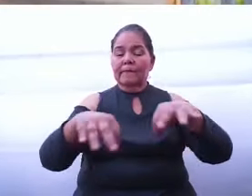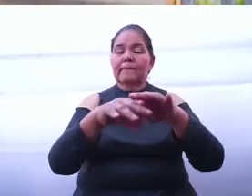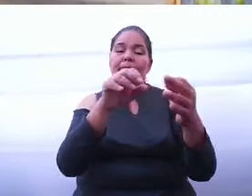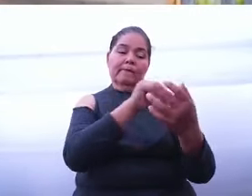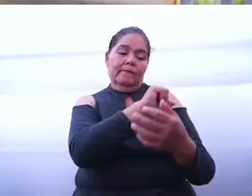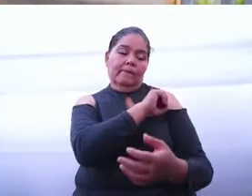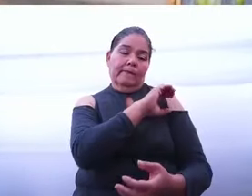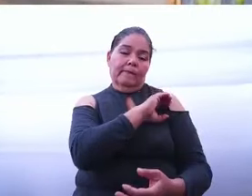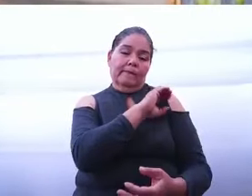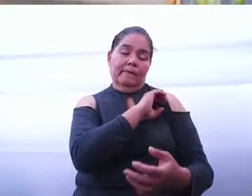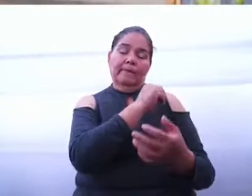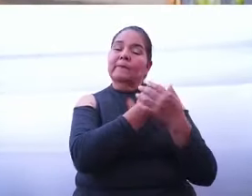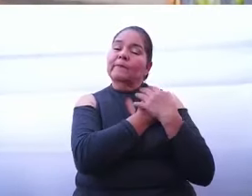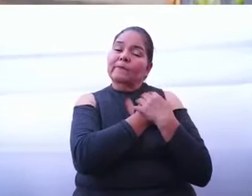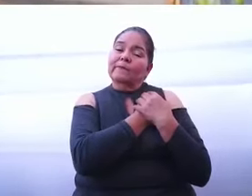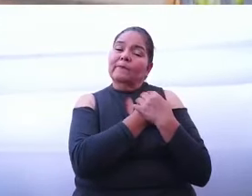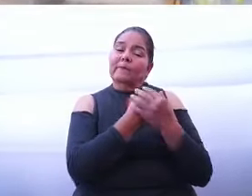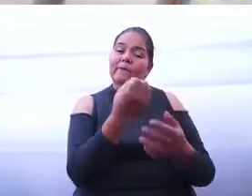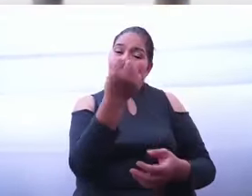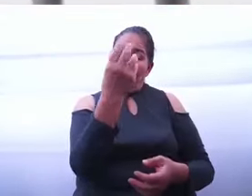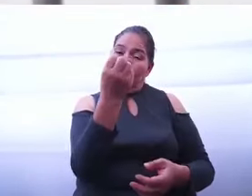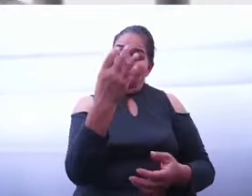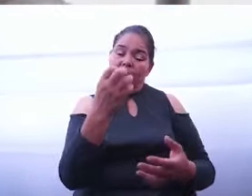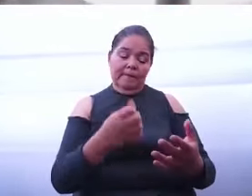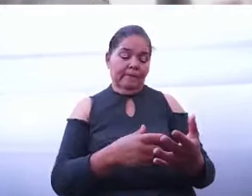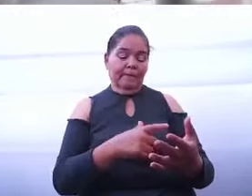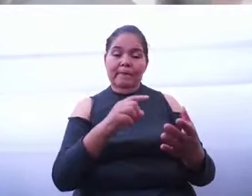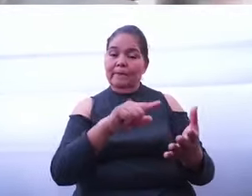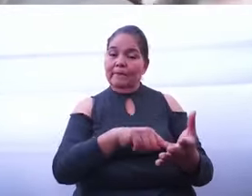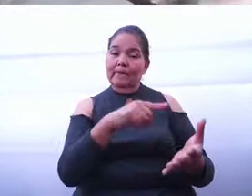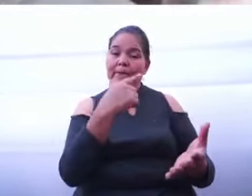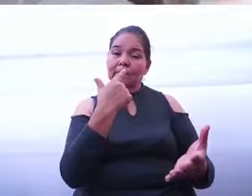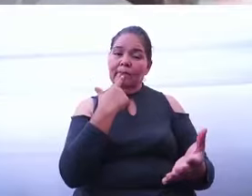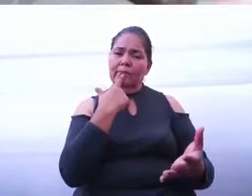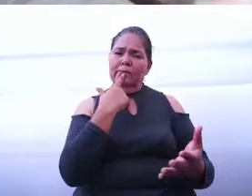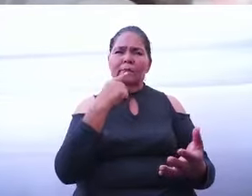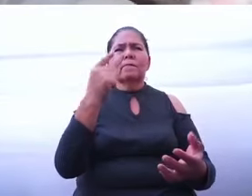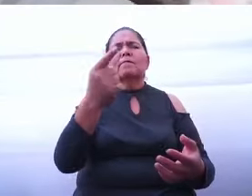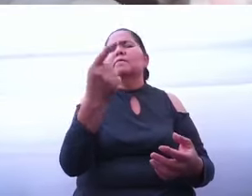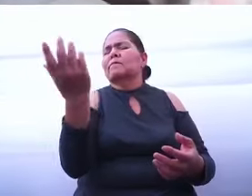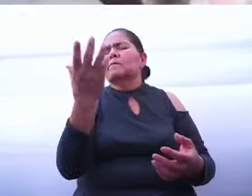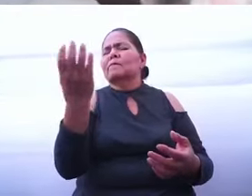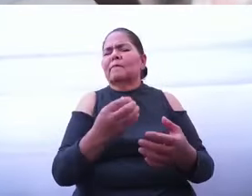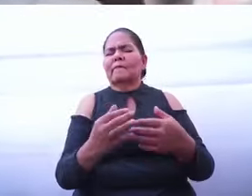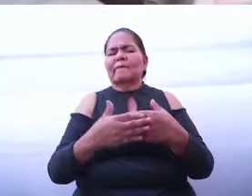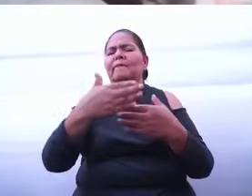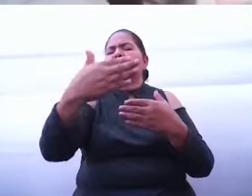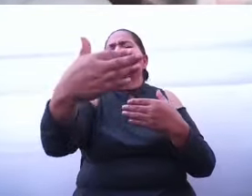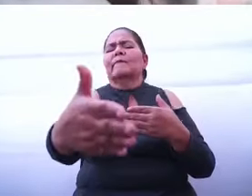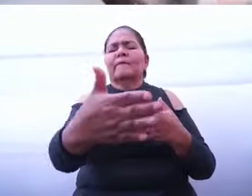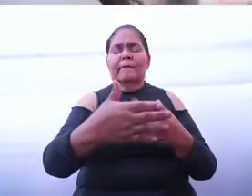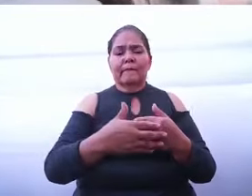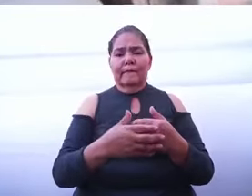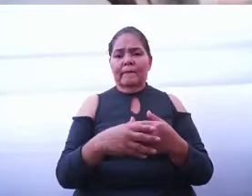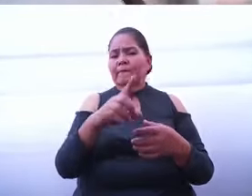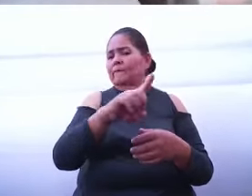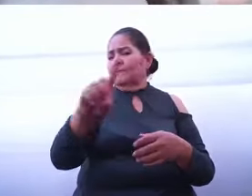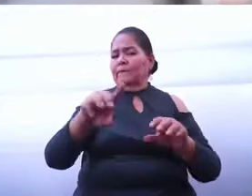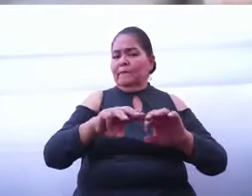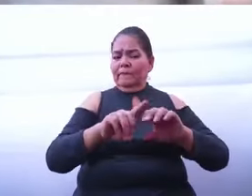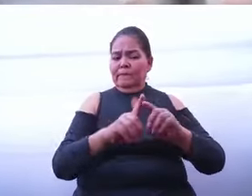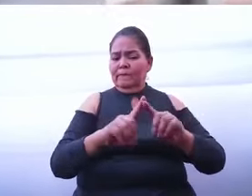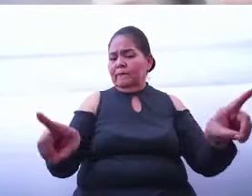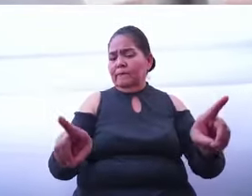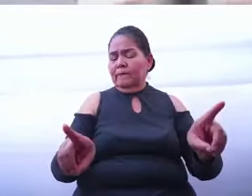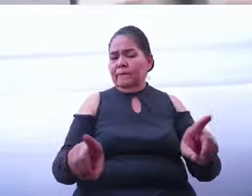su municipio. Segura estoy que van a lograr, más allá de las diferencias naturales que podemos tener